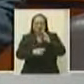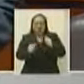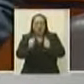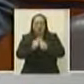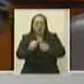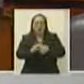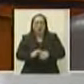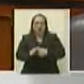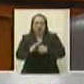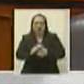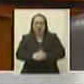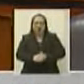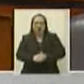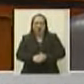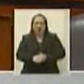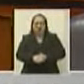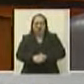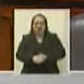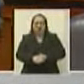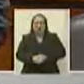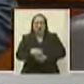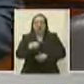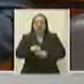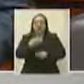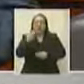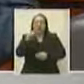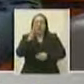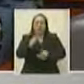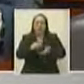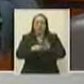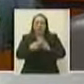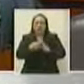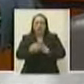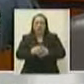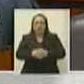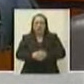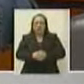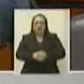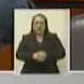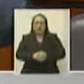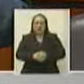unidad. En Madre de Dios, por ejemplo,